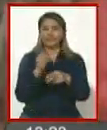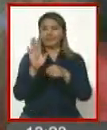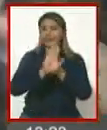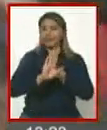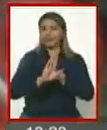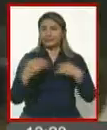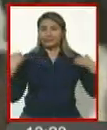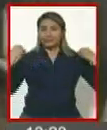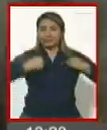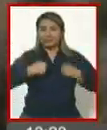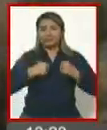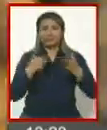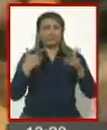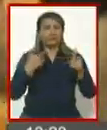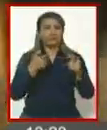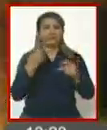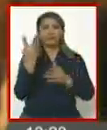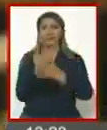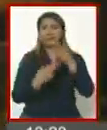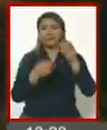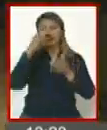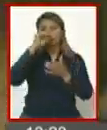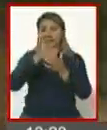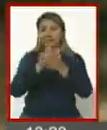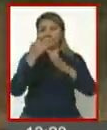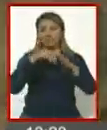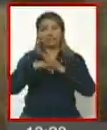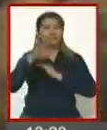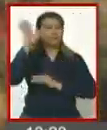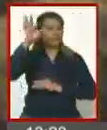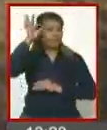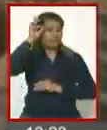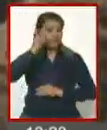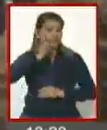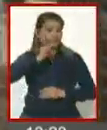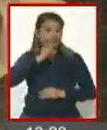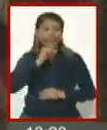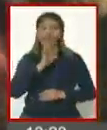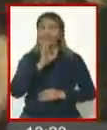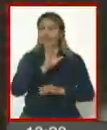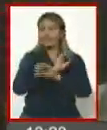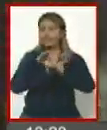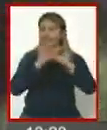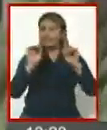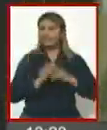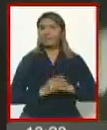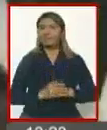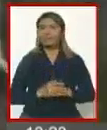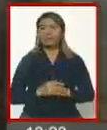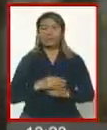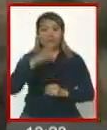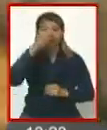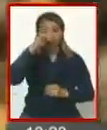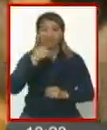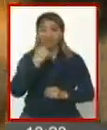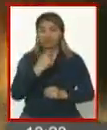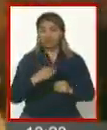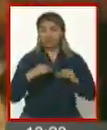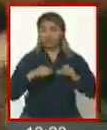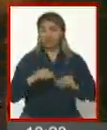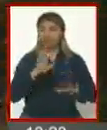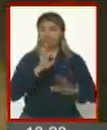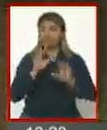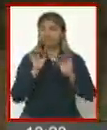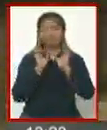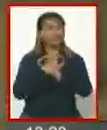policial y con chalecos antibalas, la pareja de esposos ingresó a la fiscalía. La mujer no emitió declaraciones. Entre tanto, su pareja dijo que aún no